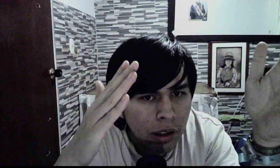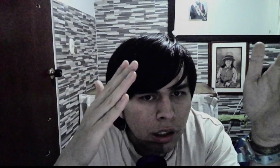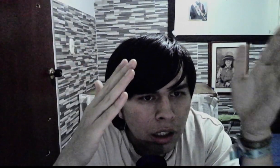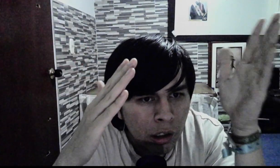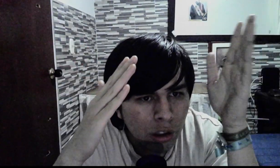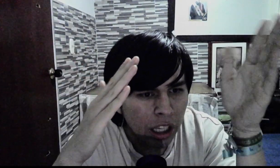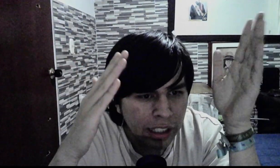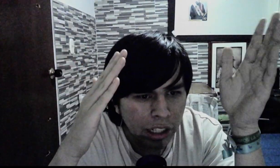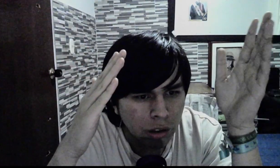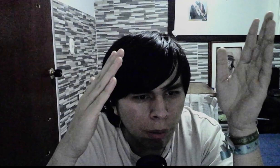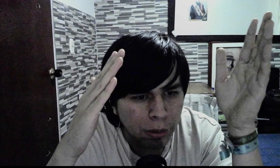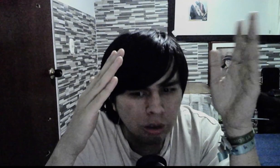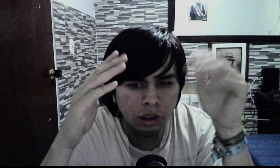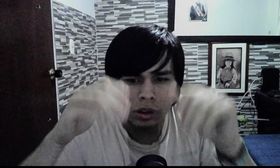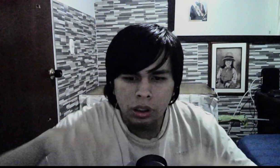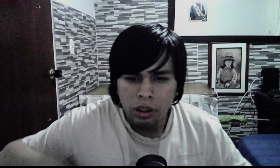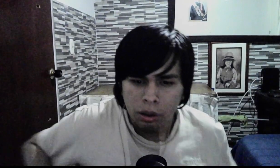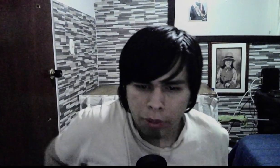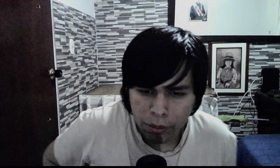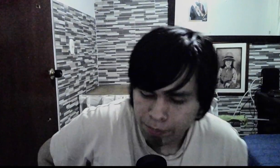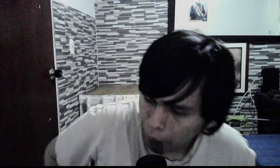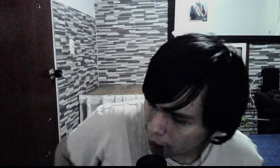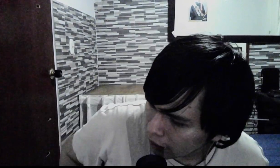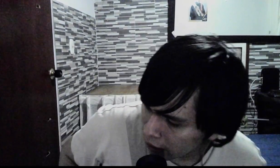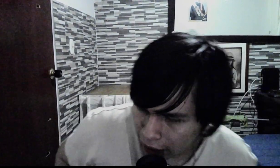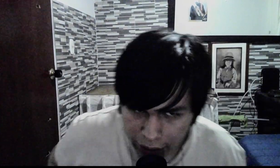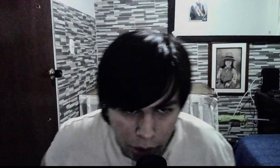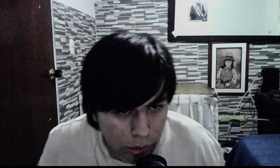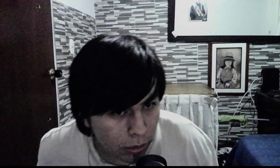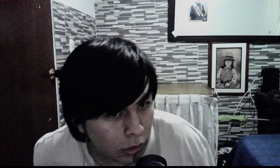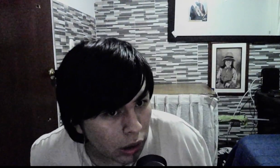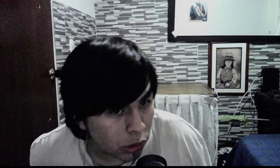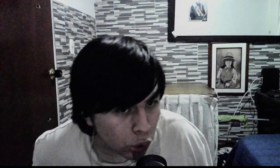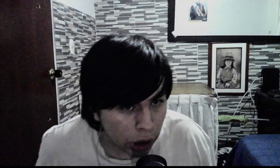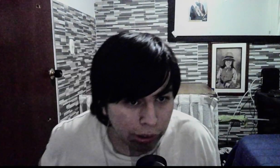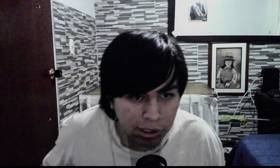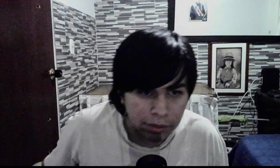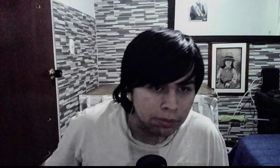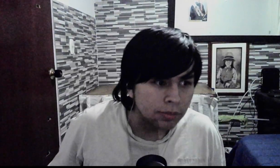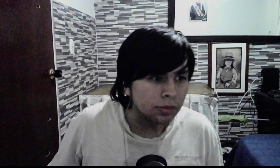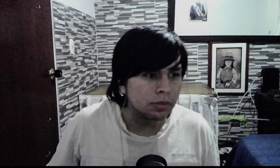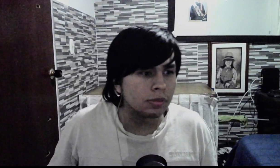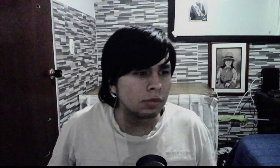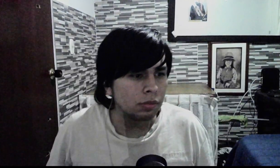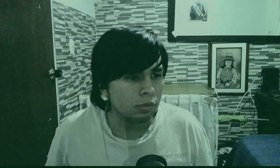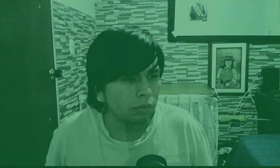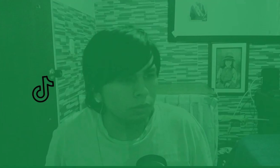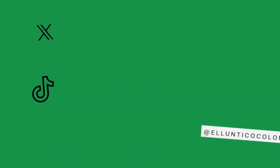respeten el derecho de la oposición bueno encantados suscríbanse